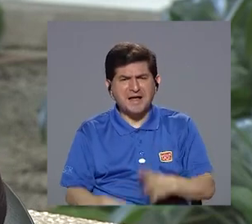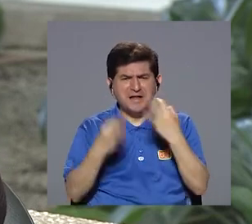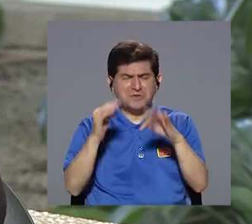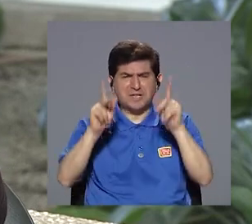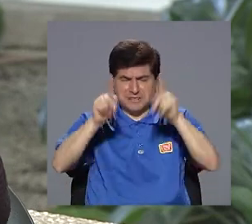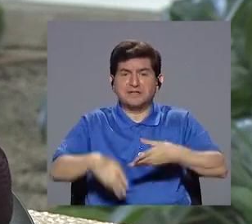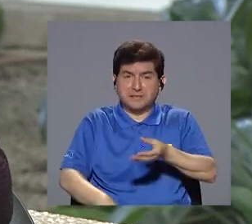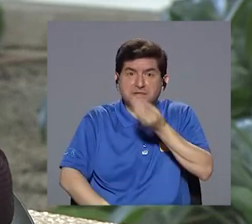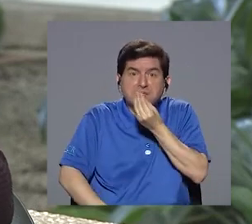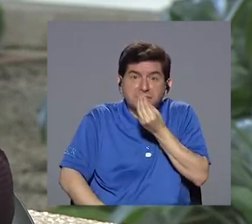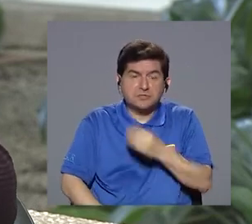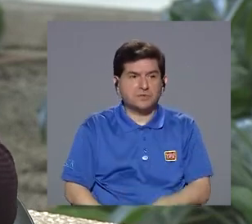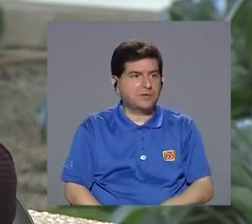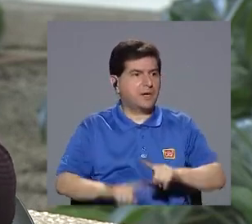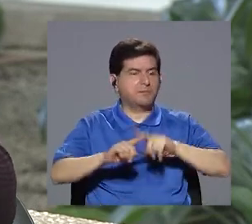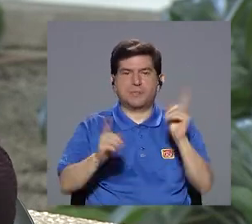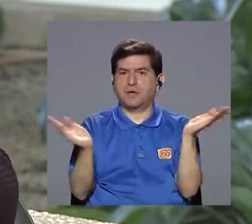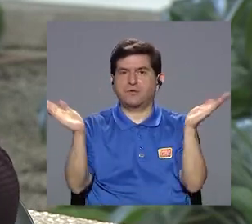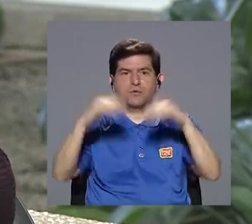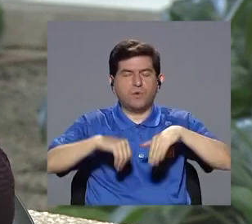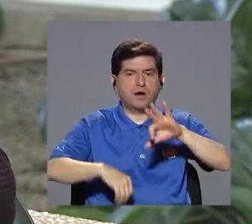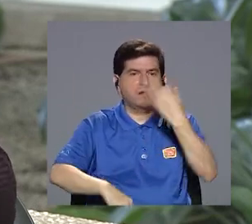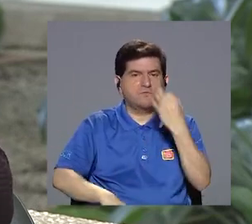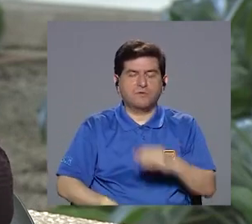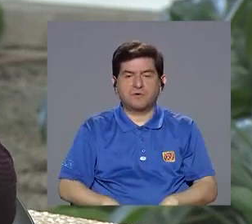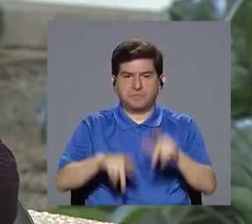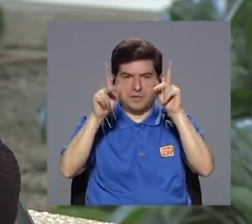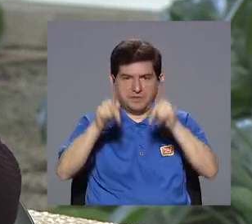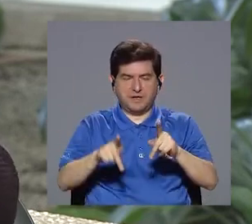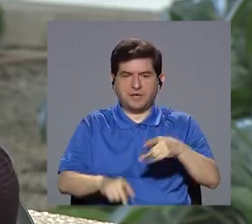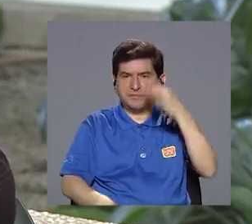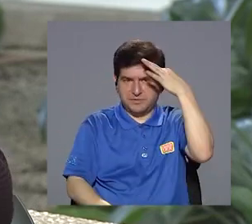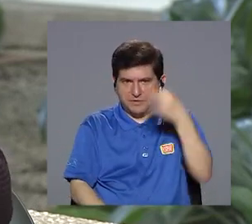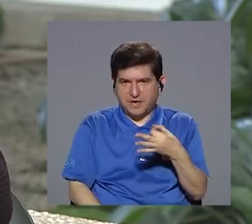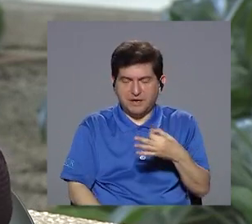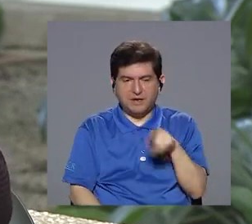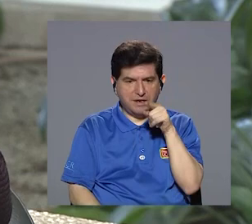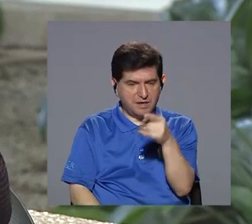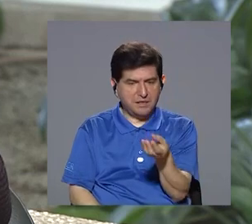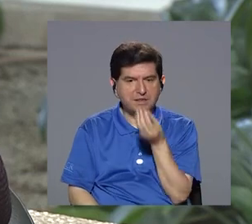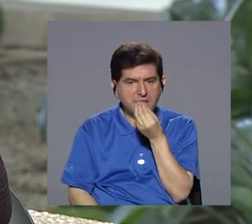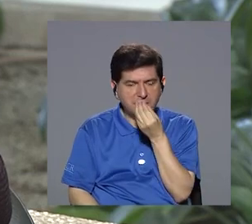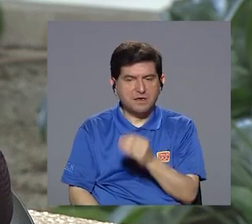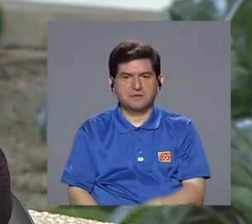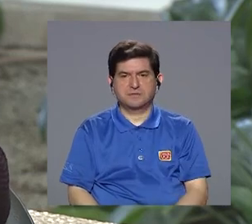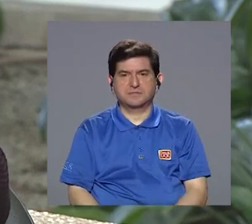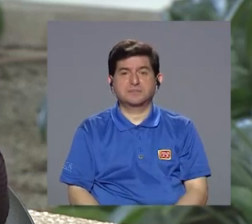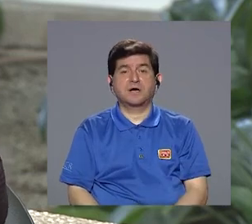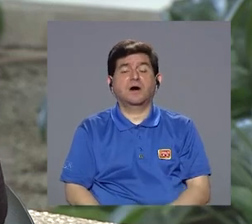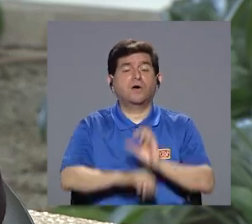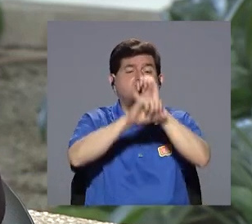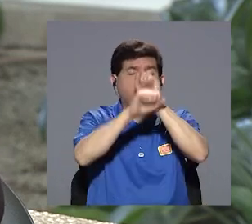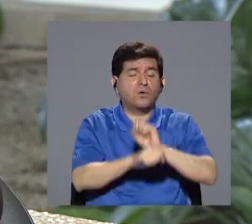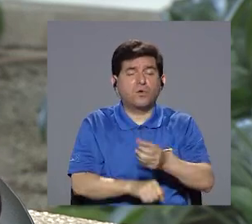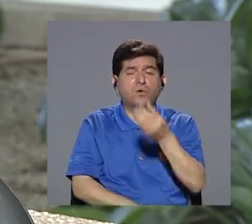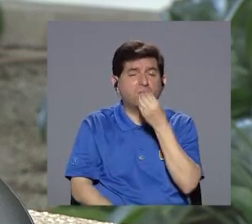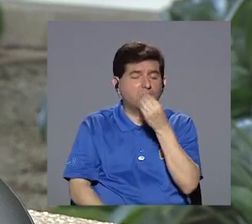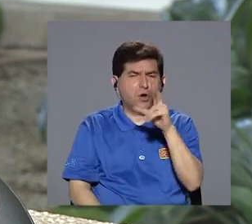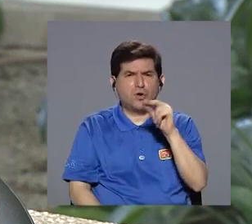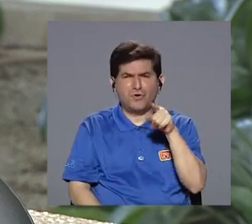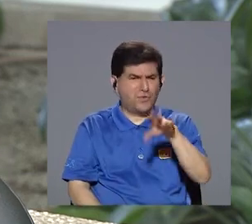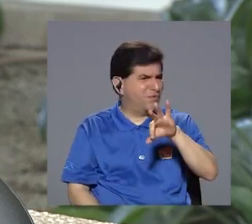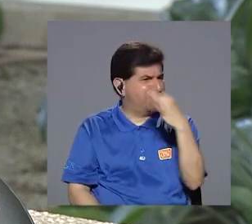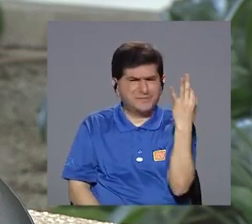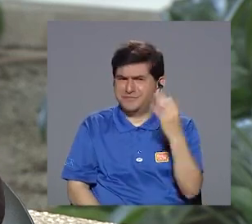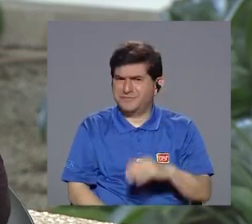de convencerlo. Entonces no hay manera, no los logramos convencer de que la comida, eso, que las rutinas de alimentación no tienen